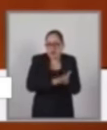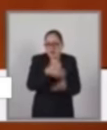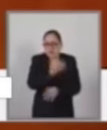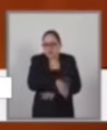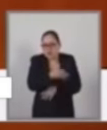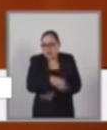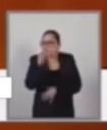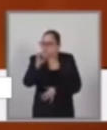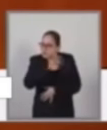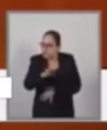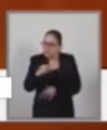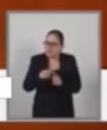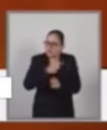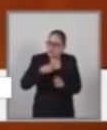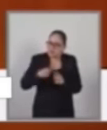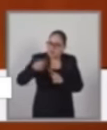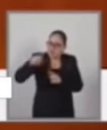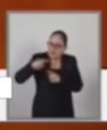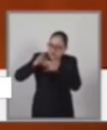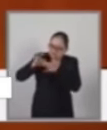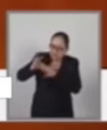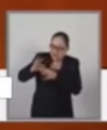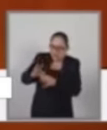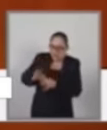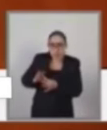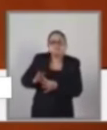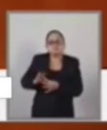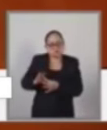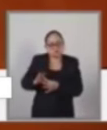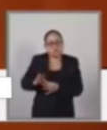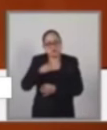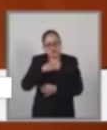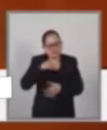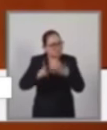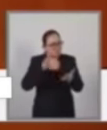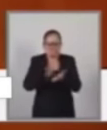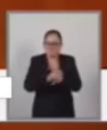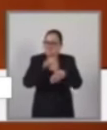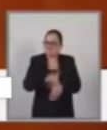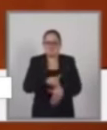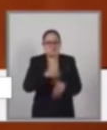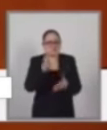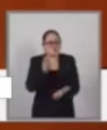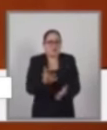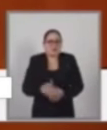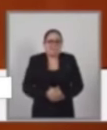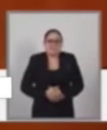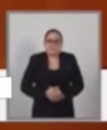federal entrante está diseñando y está implementando para la lucha contra el delito y